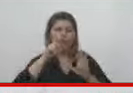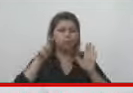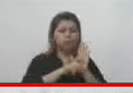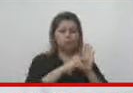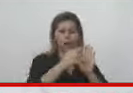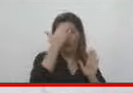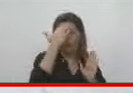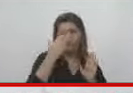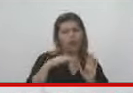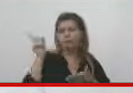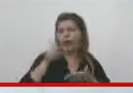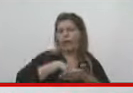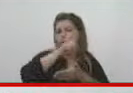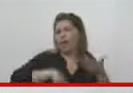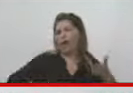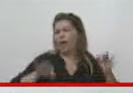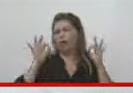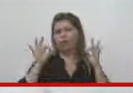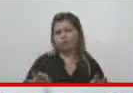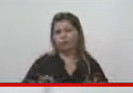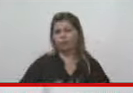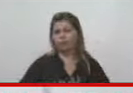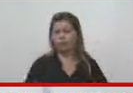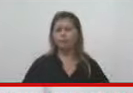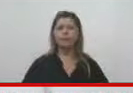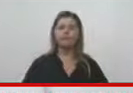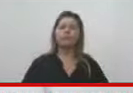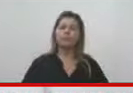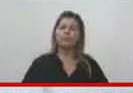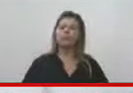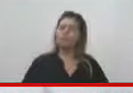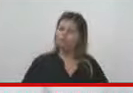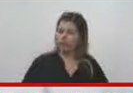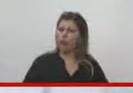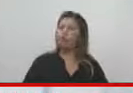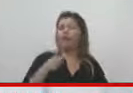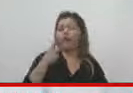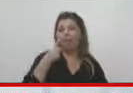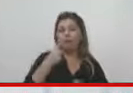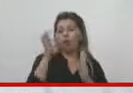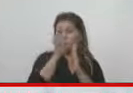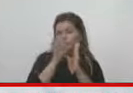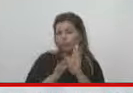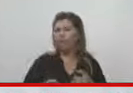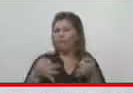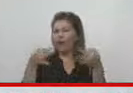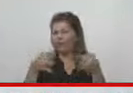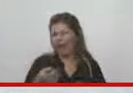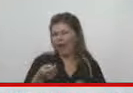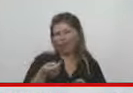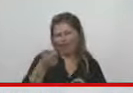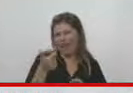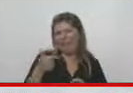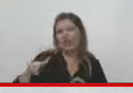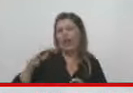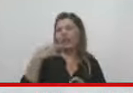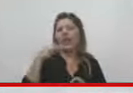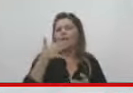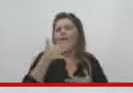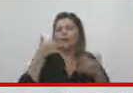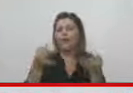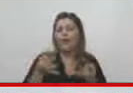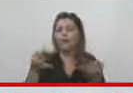nulidad absoluta. Pero vamos a los requisitos formales, lo más fácil, digamos, lo que tendrían que haber cumplido,